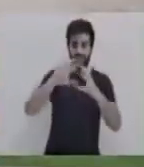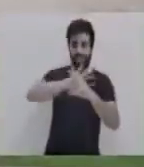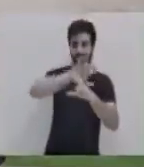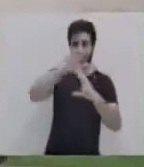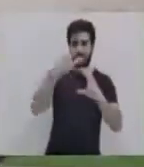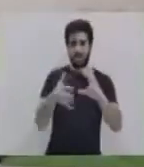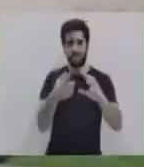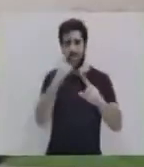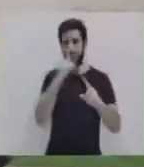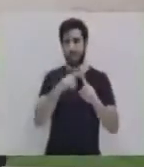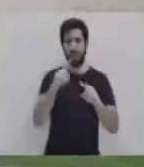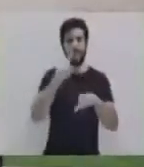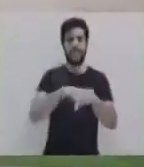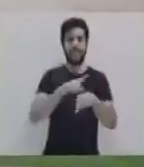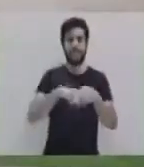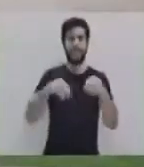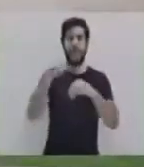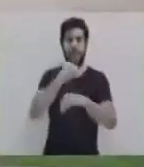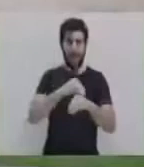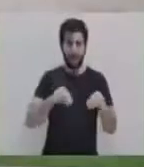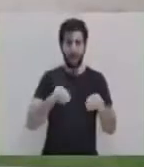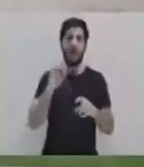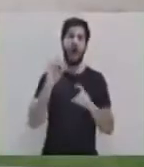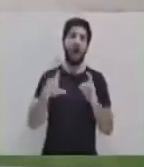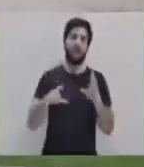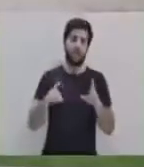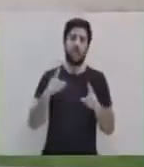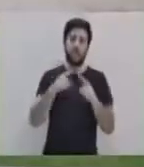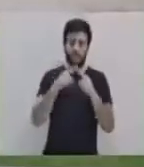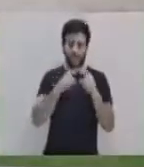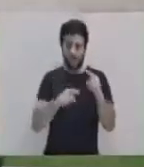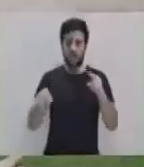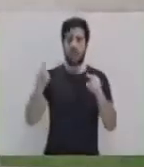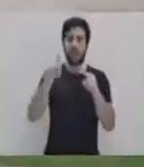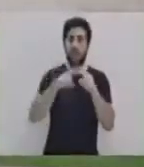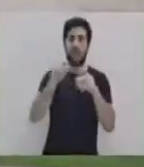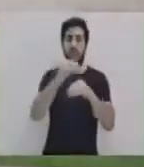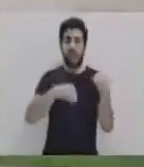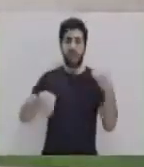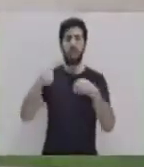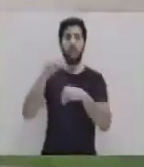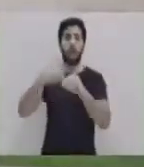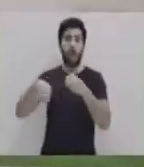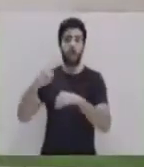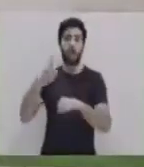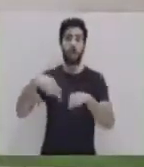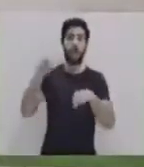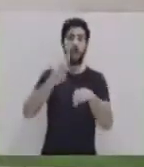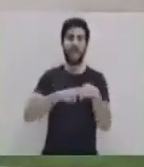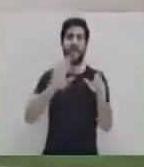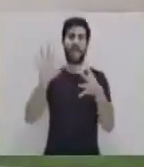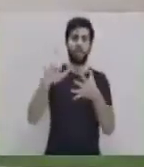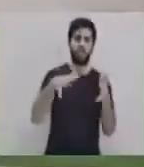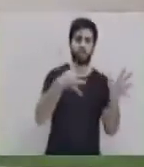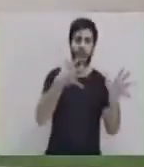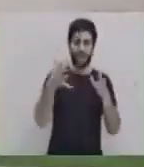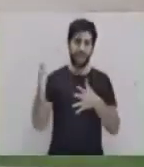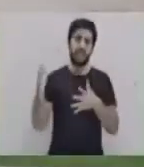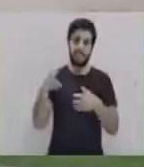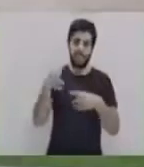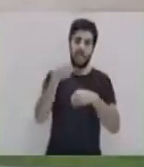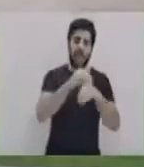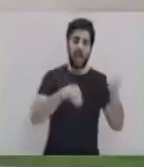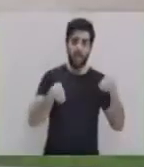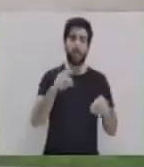terrestre, es que se alteran los ciclos biológicos, los ciclos geológicos naturales del ecosistema,